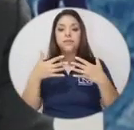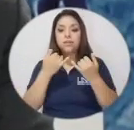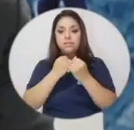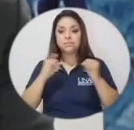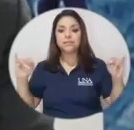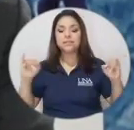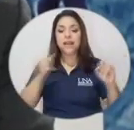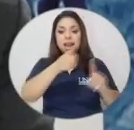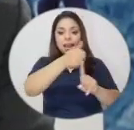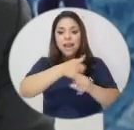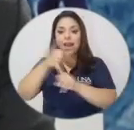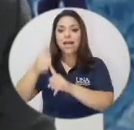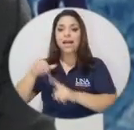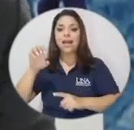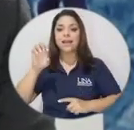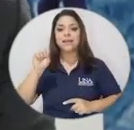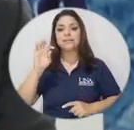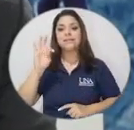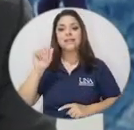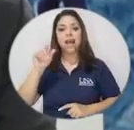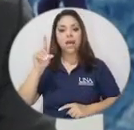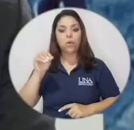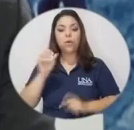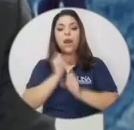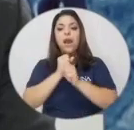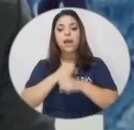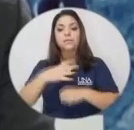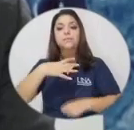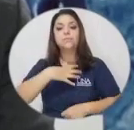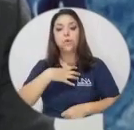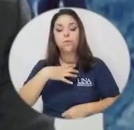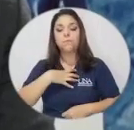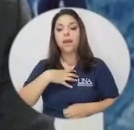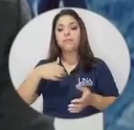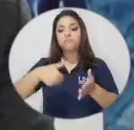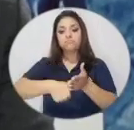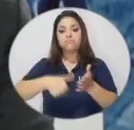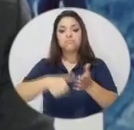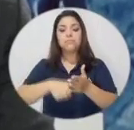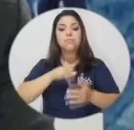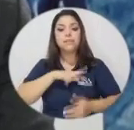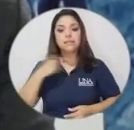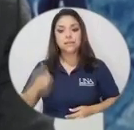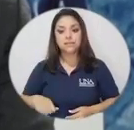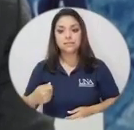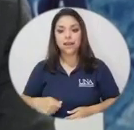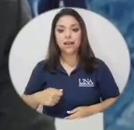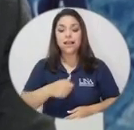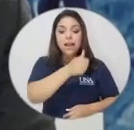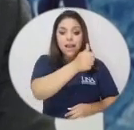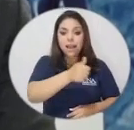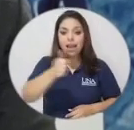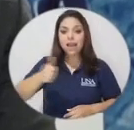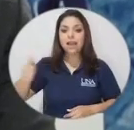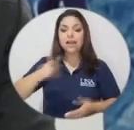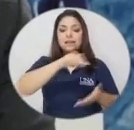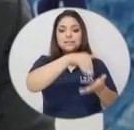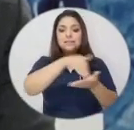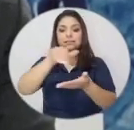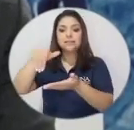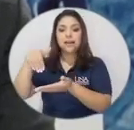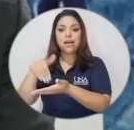elección presidencial. Cada estado en esa elección presidencial determina a